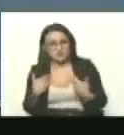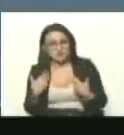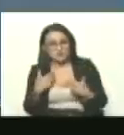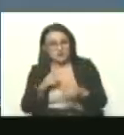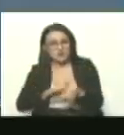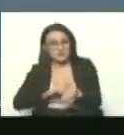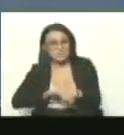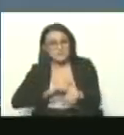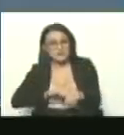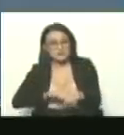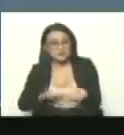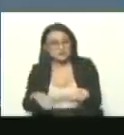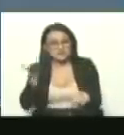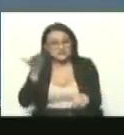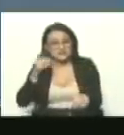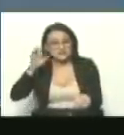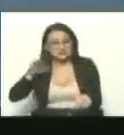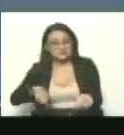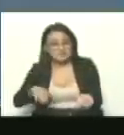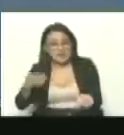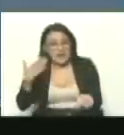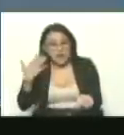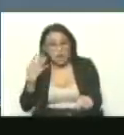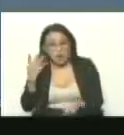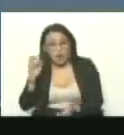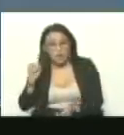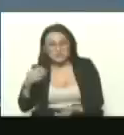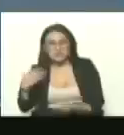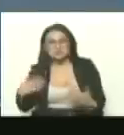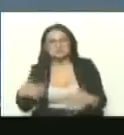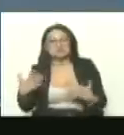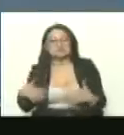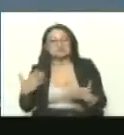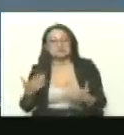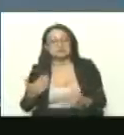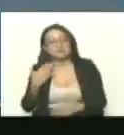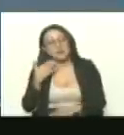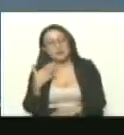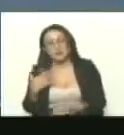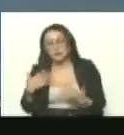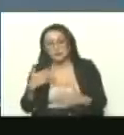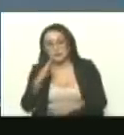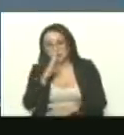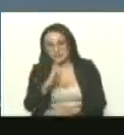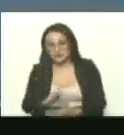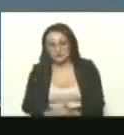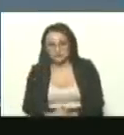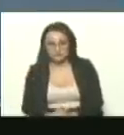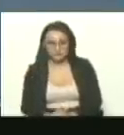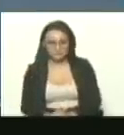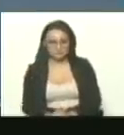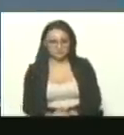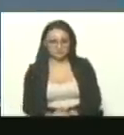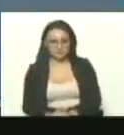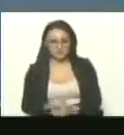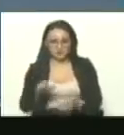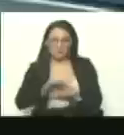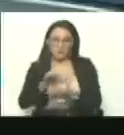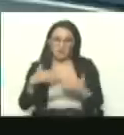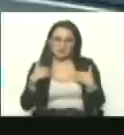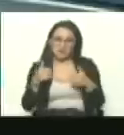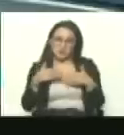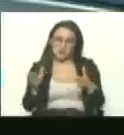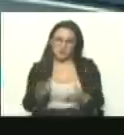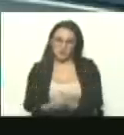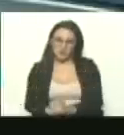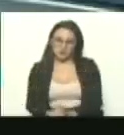tensión arterial, por ejemplo, un calorón de 40 grados le afecta de manera directa. Problema de salud pública, sí. Es un problema